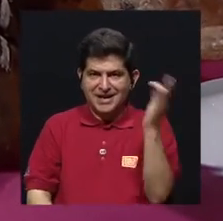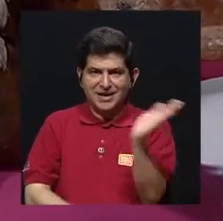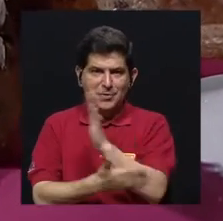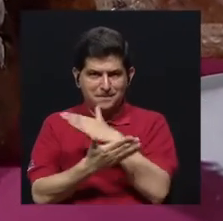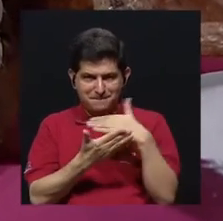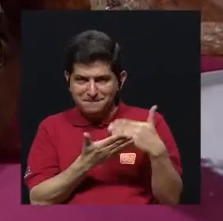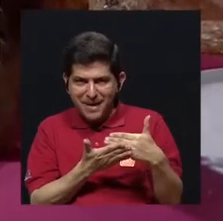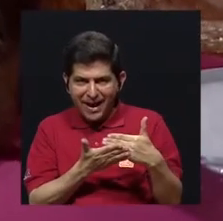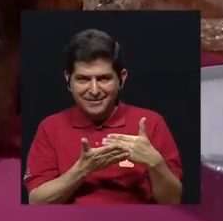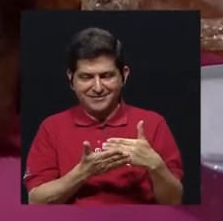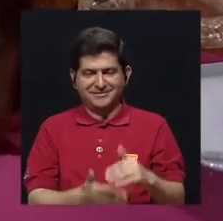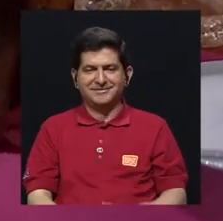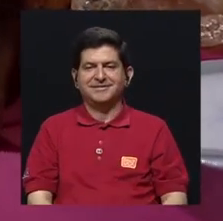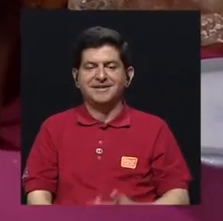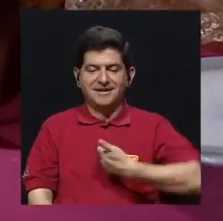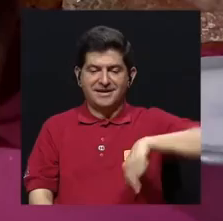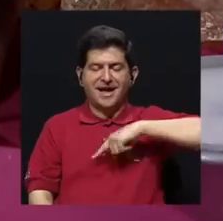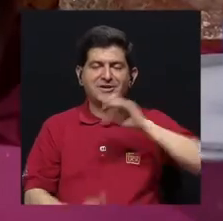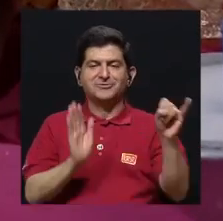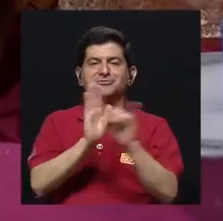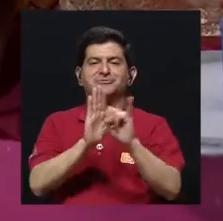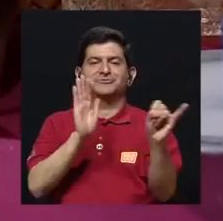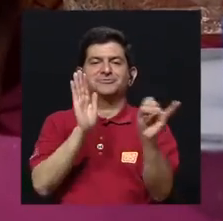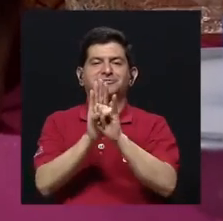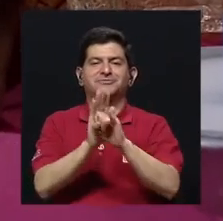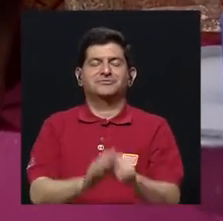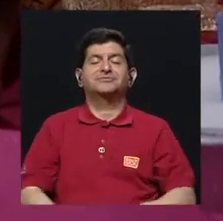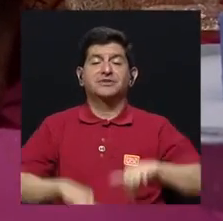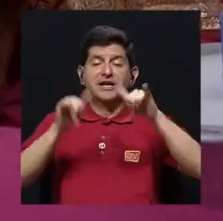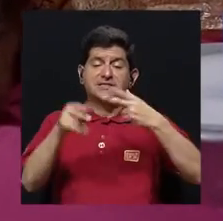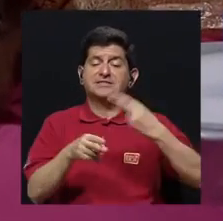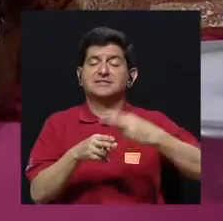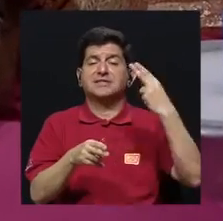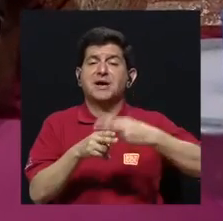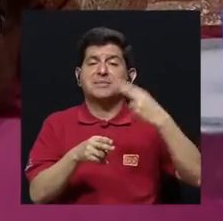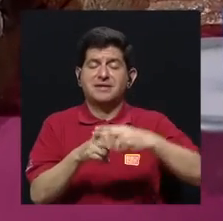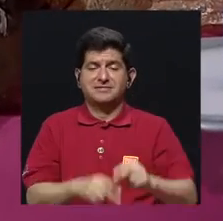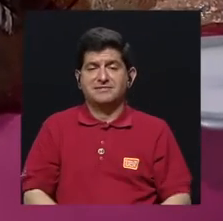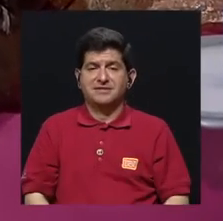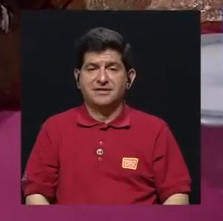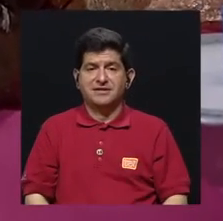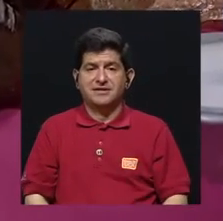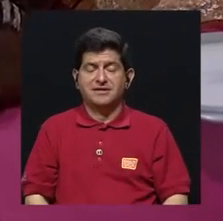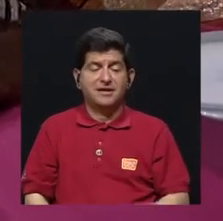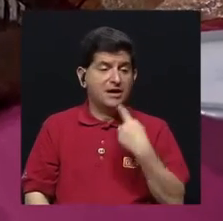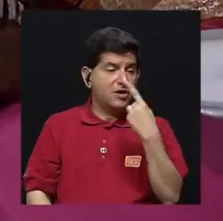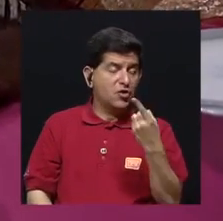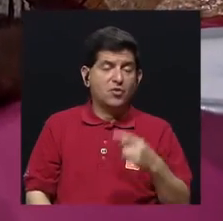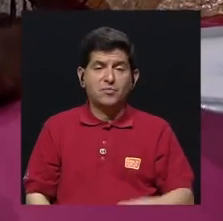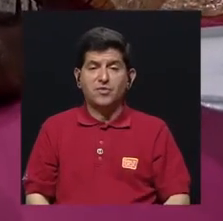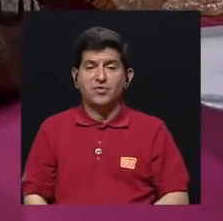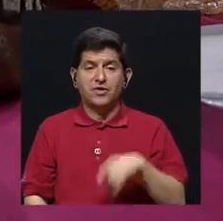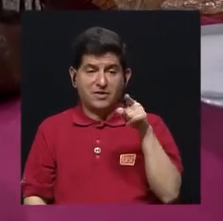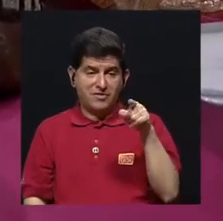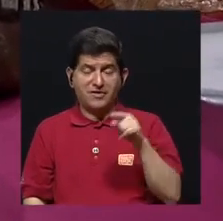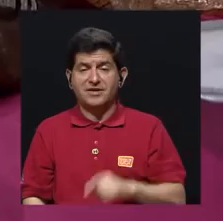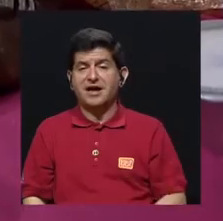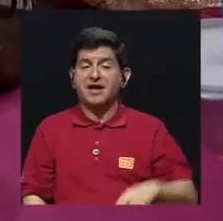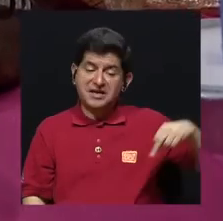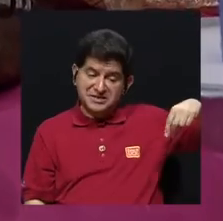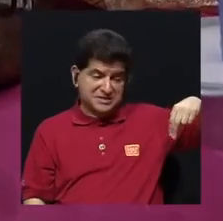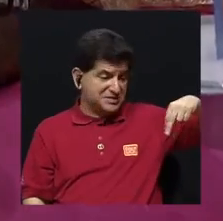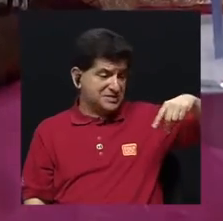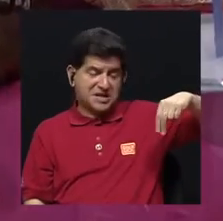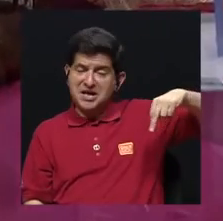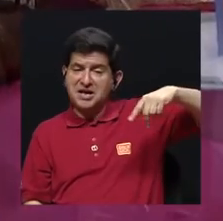mantiene el nombre porque, como Lau justamente lo mencionó, es caminar, es lo que nos caracteriza como colectivo. Entonces